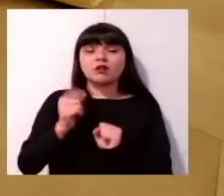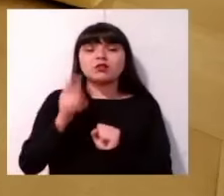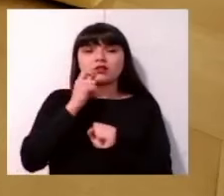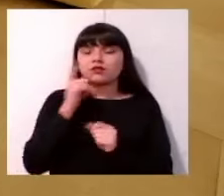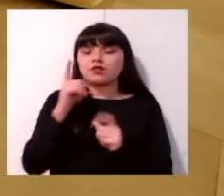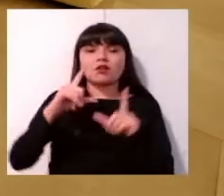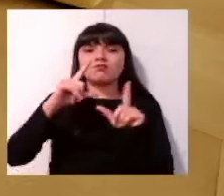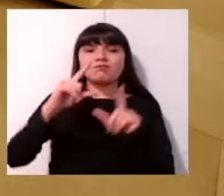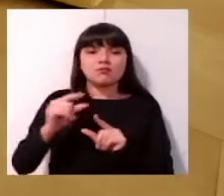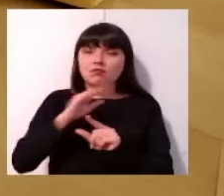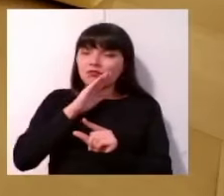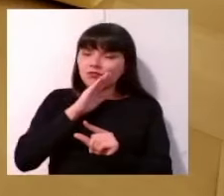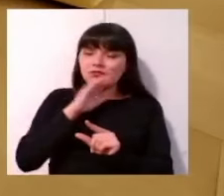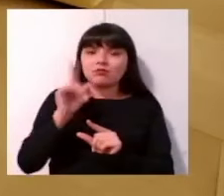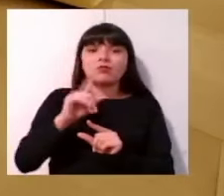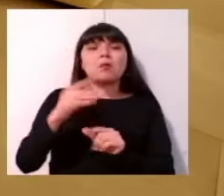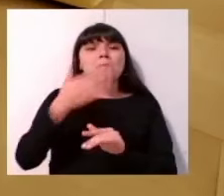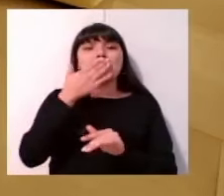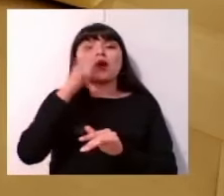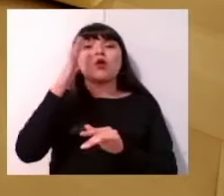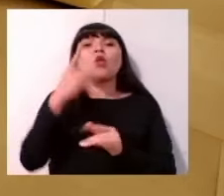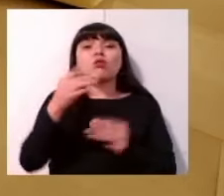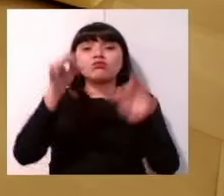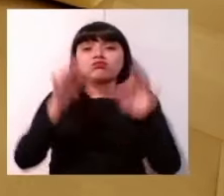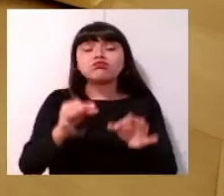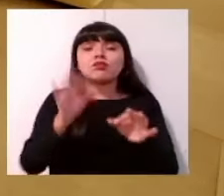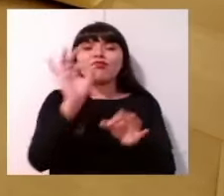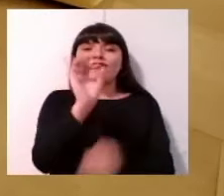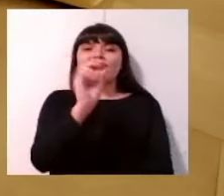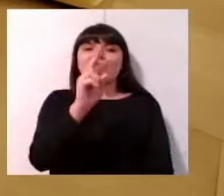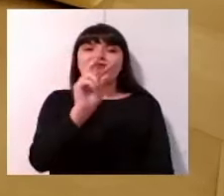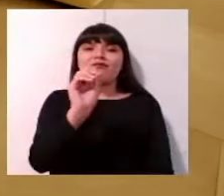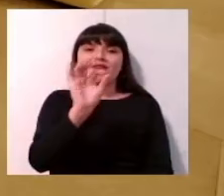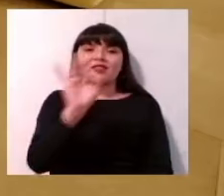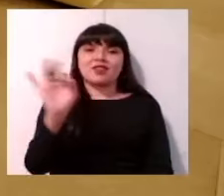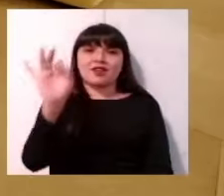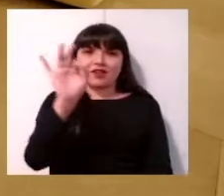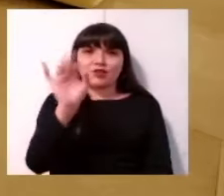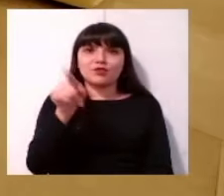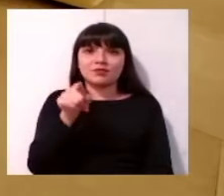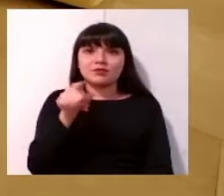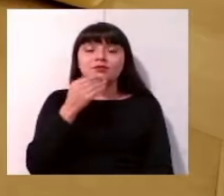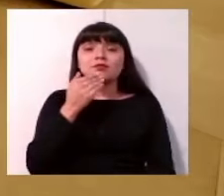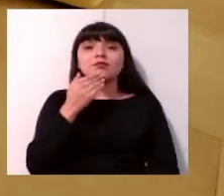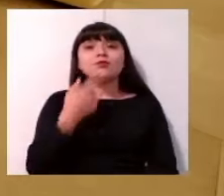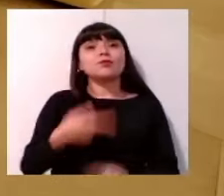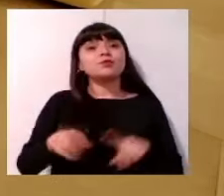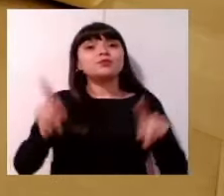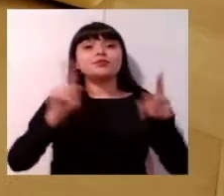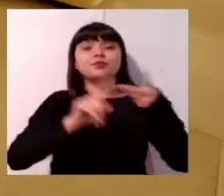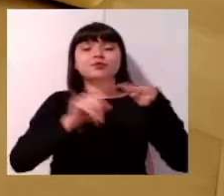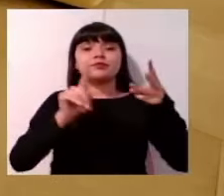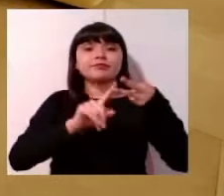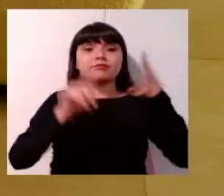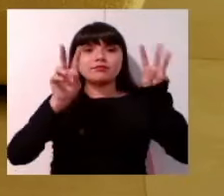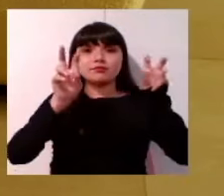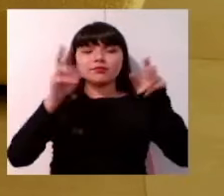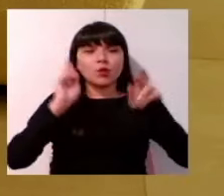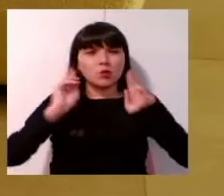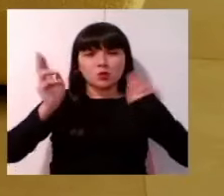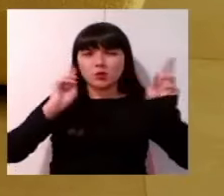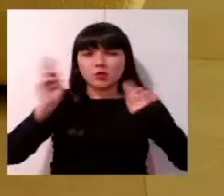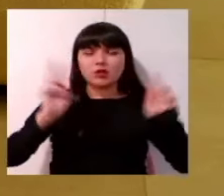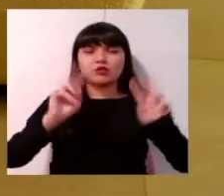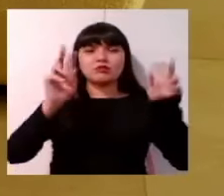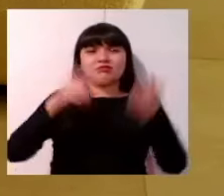20, 21 grados, ese es el promedio. El ruido es súper importante también. Todos los dispositivos electrónicos en la